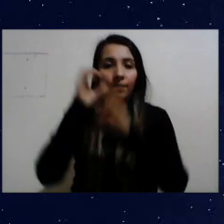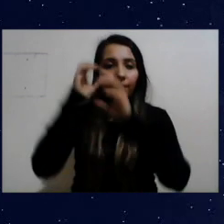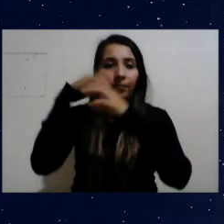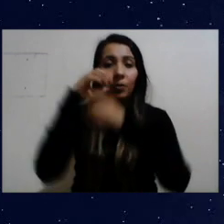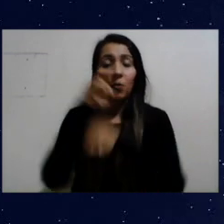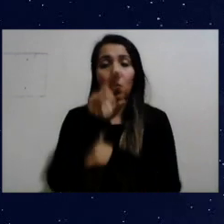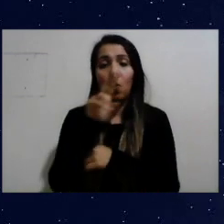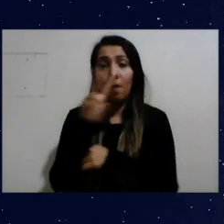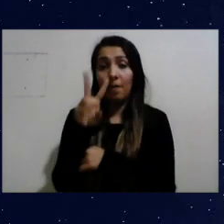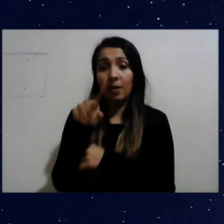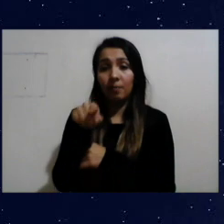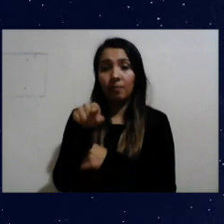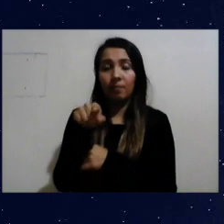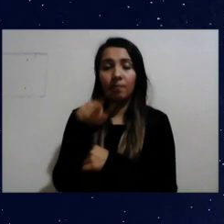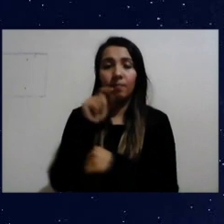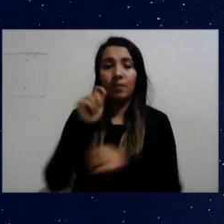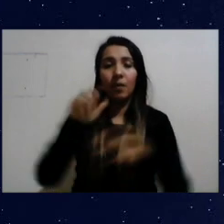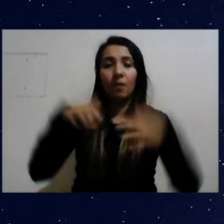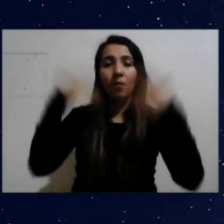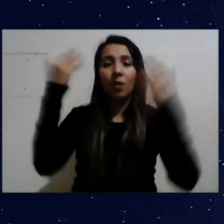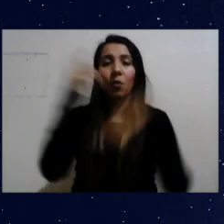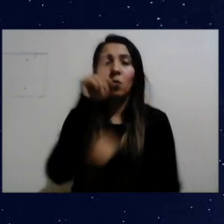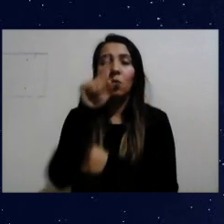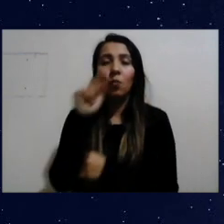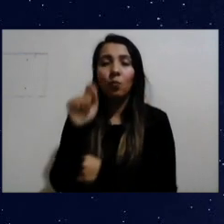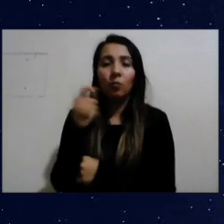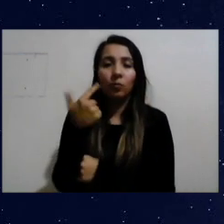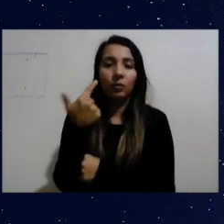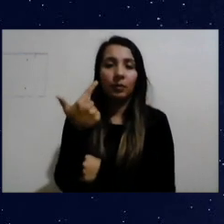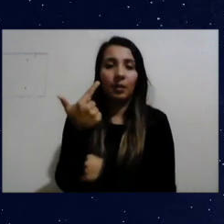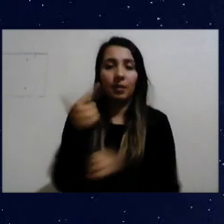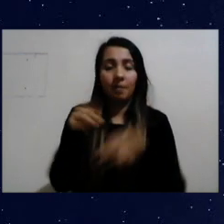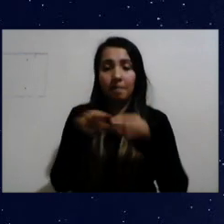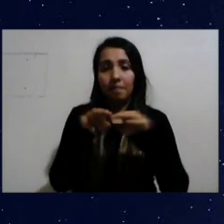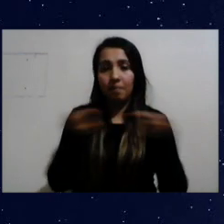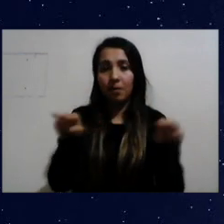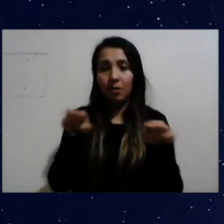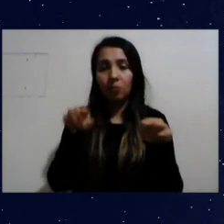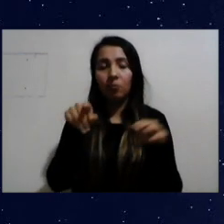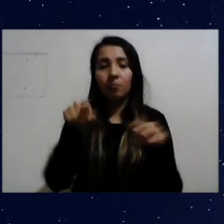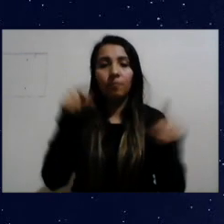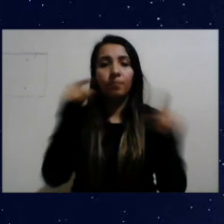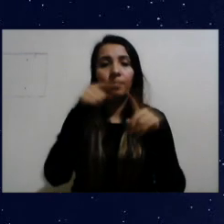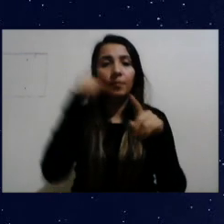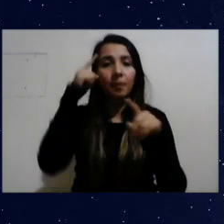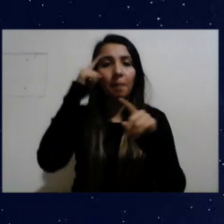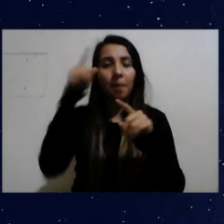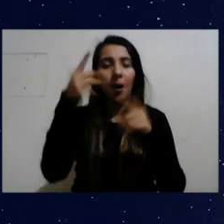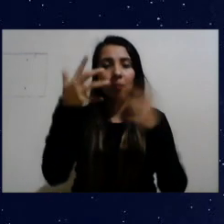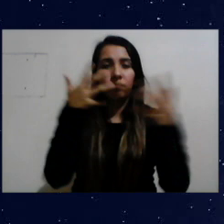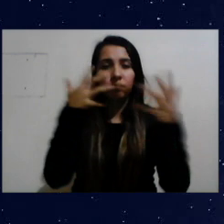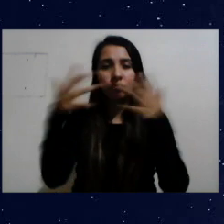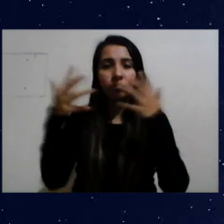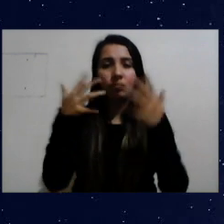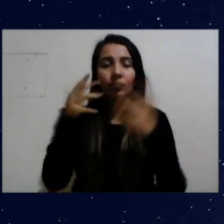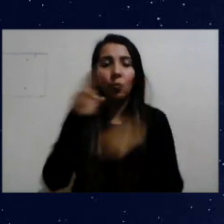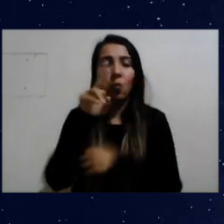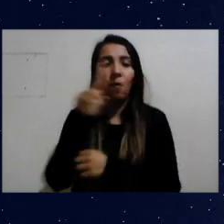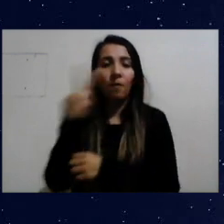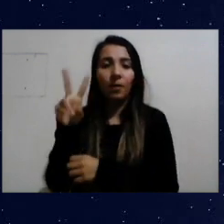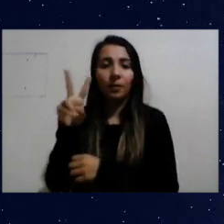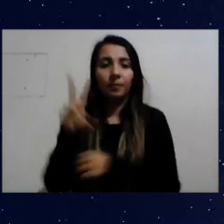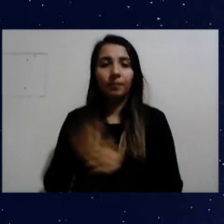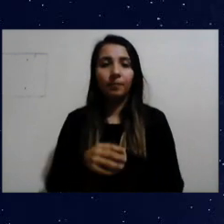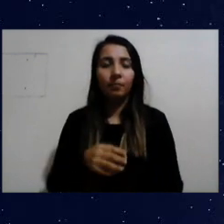de ultravioleta es un telescopio espacial de 1.7 metros equipado con instrumentación para imágenes y espectroscopía